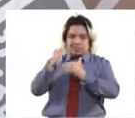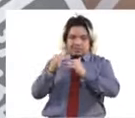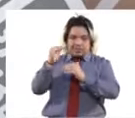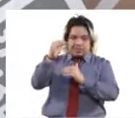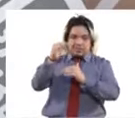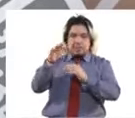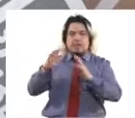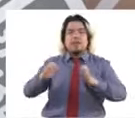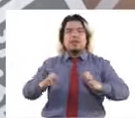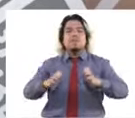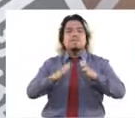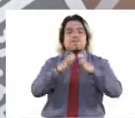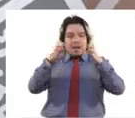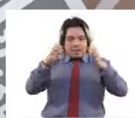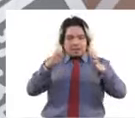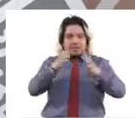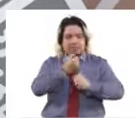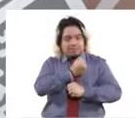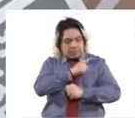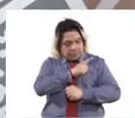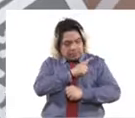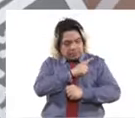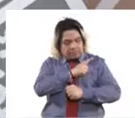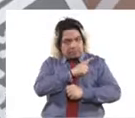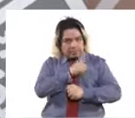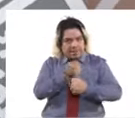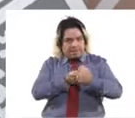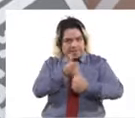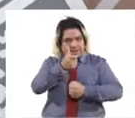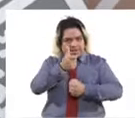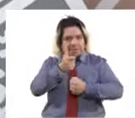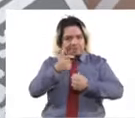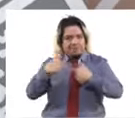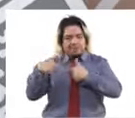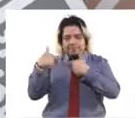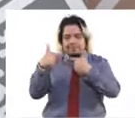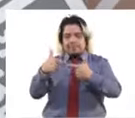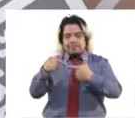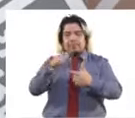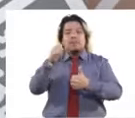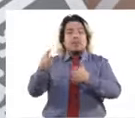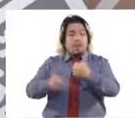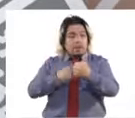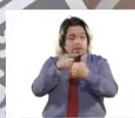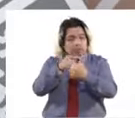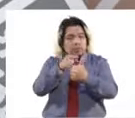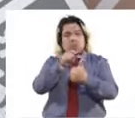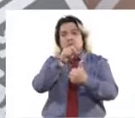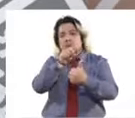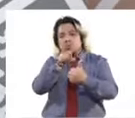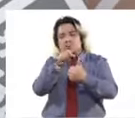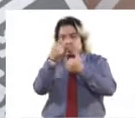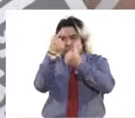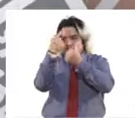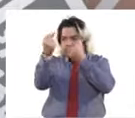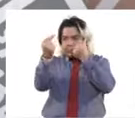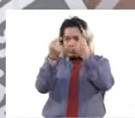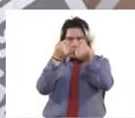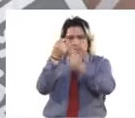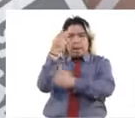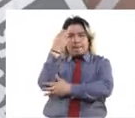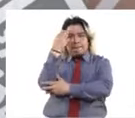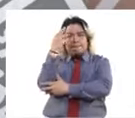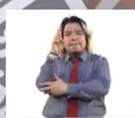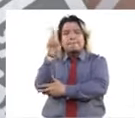en emergencias médicas, en primera generación. Se gradúan también maestros en